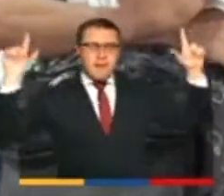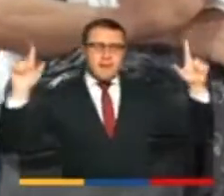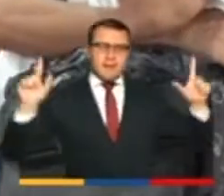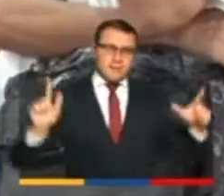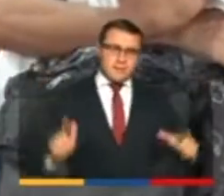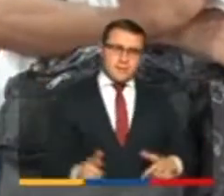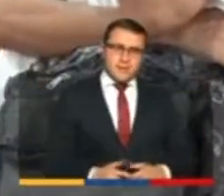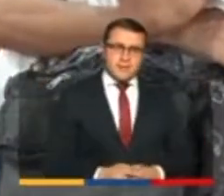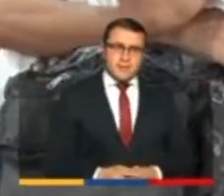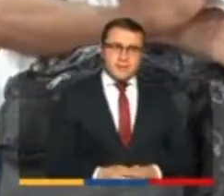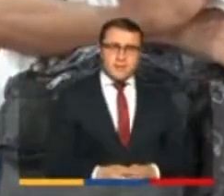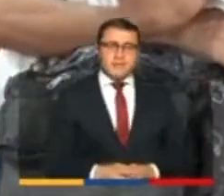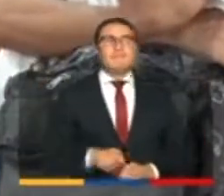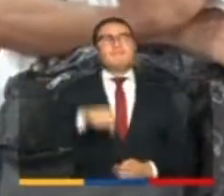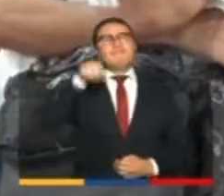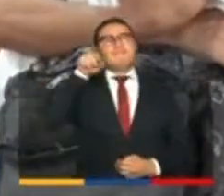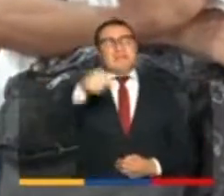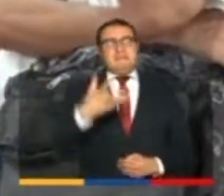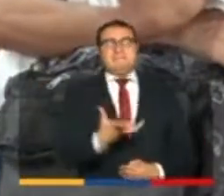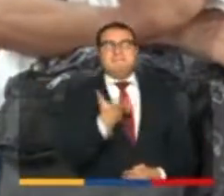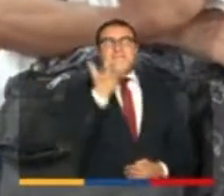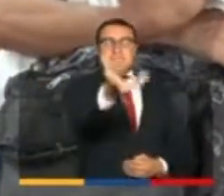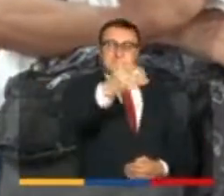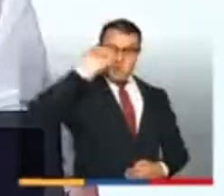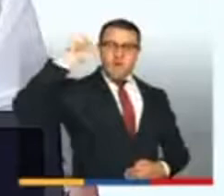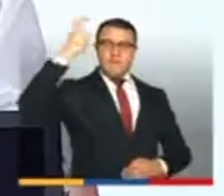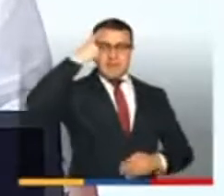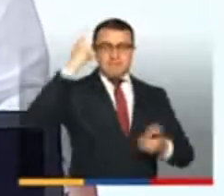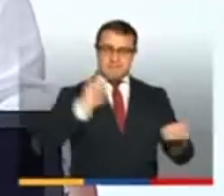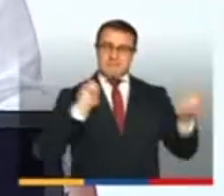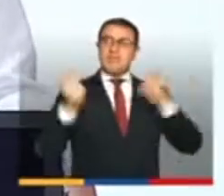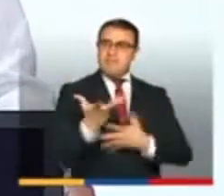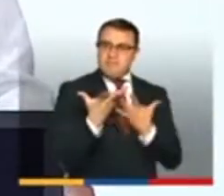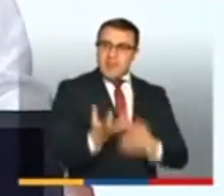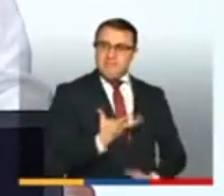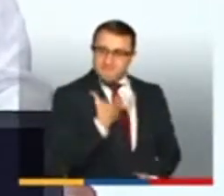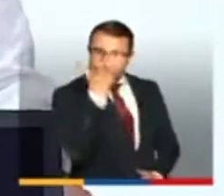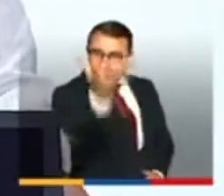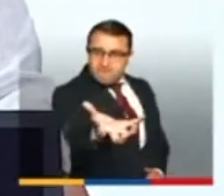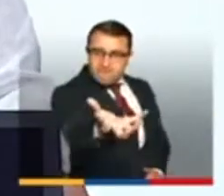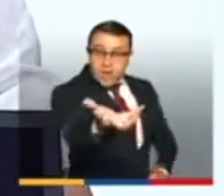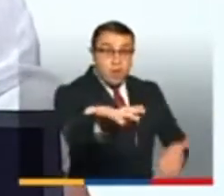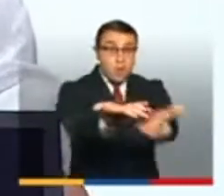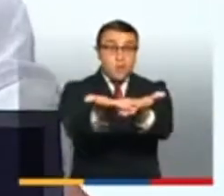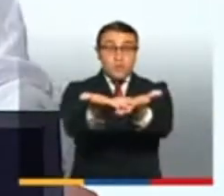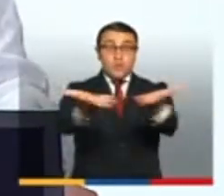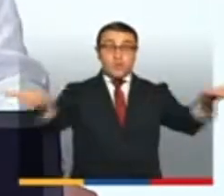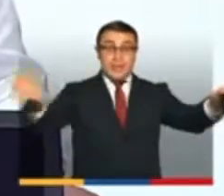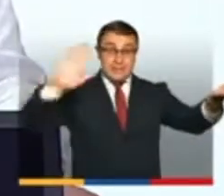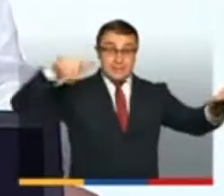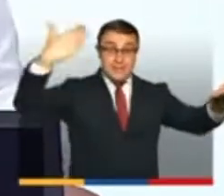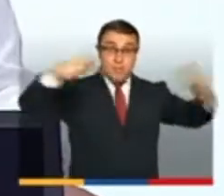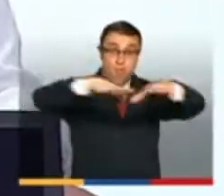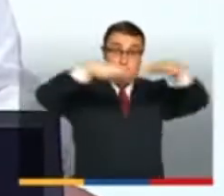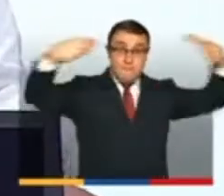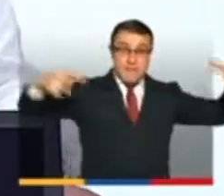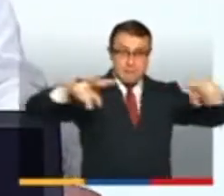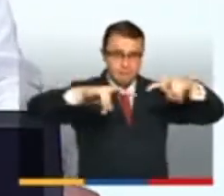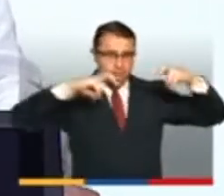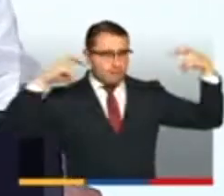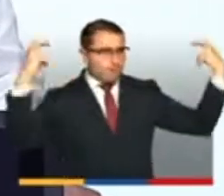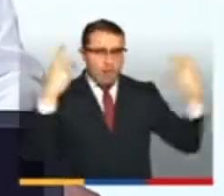Ese es el mensaje del gobierno del cambio ahora ustedes procederán en las mesas a trabajar